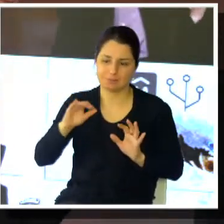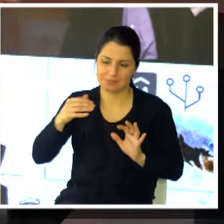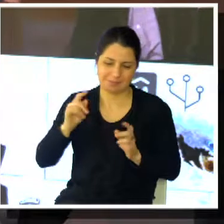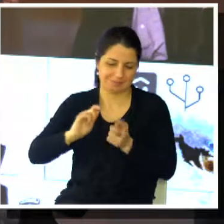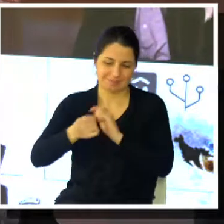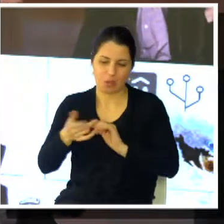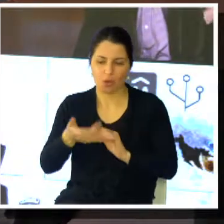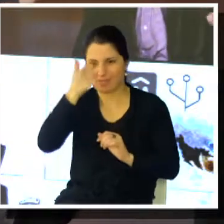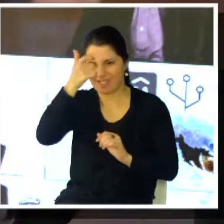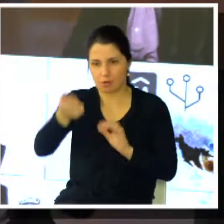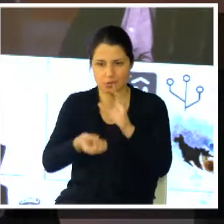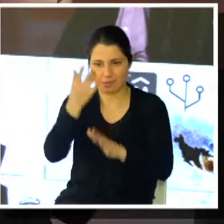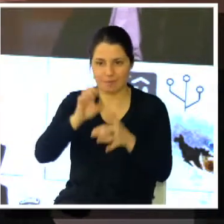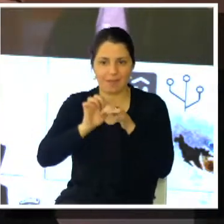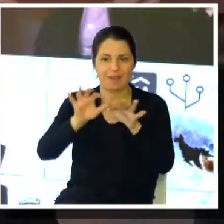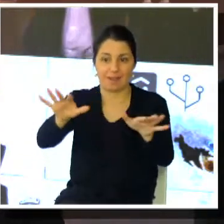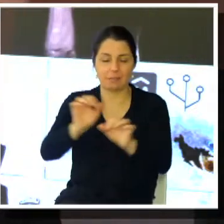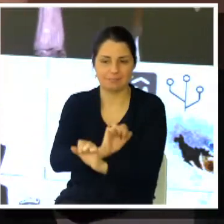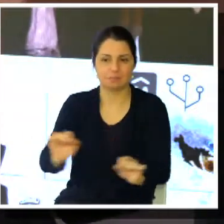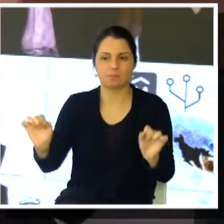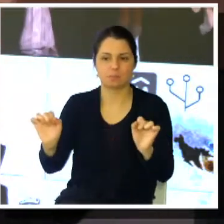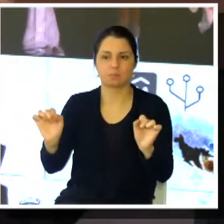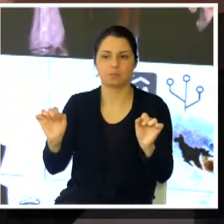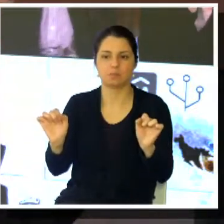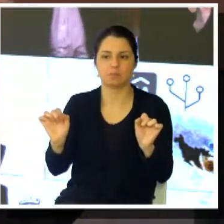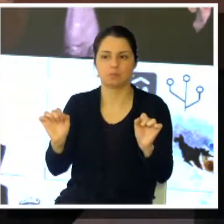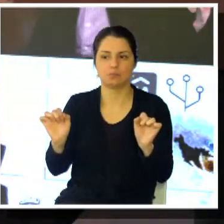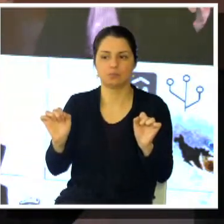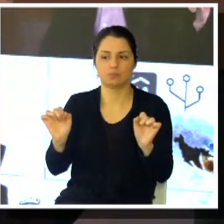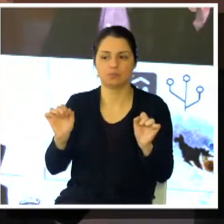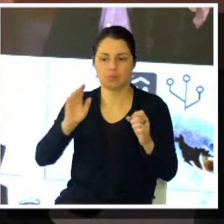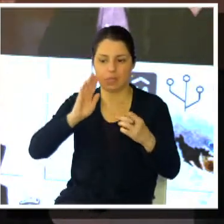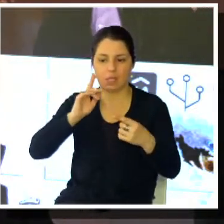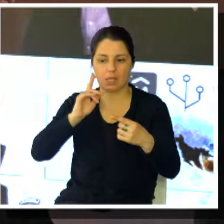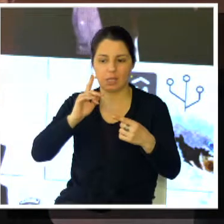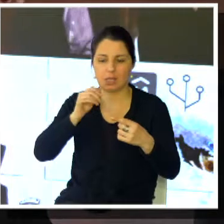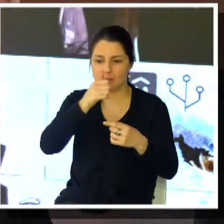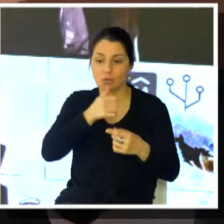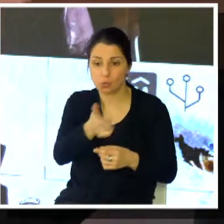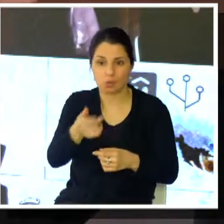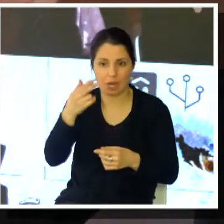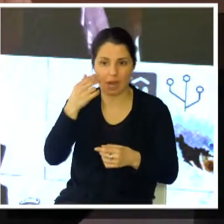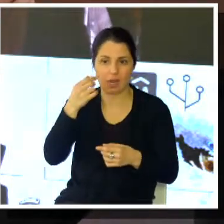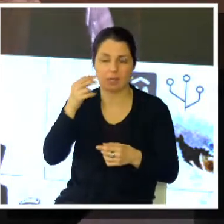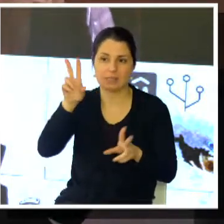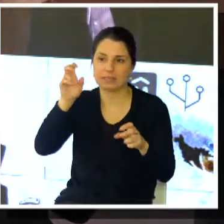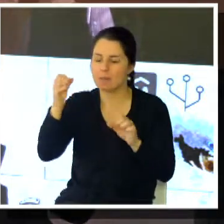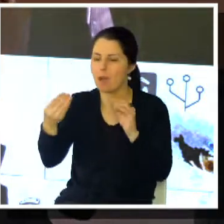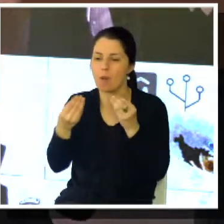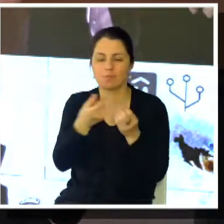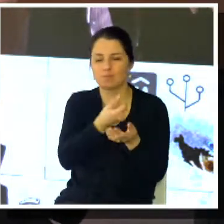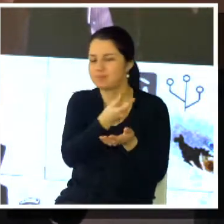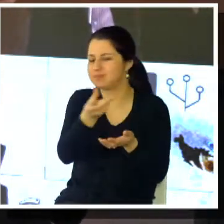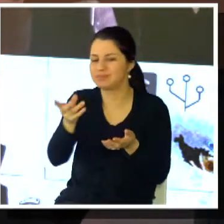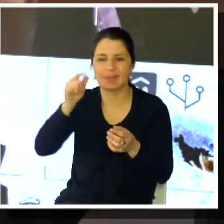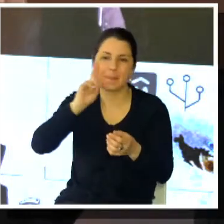disponible tecnología de red capaz de atacar estos casos de centenas de dispositivos o miles de